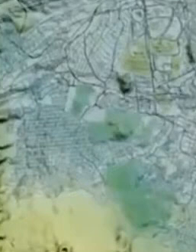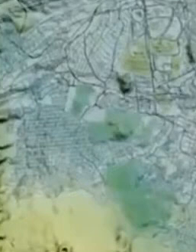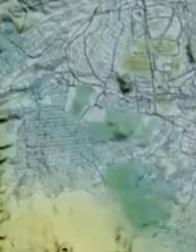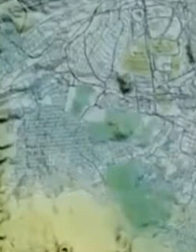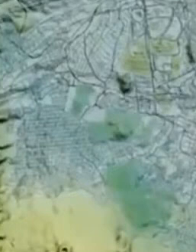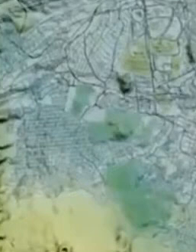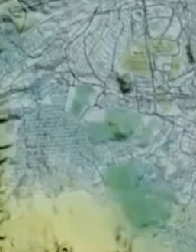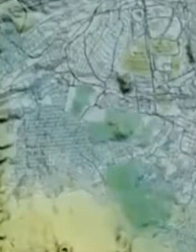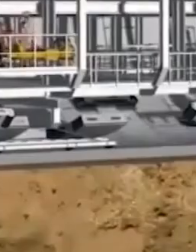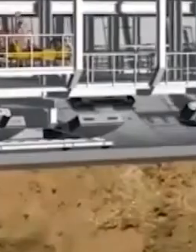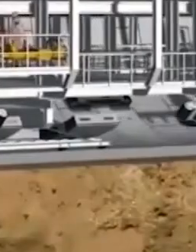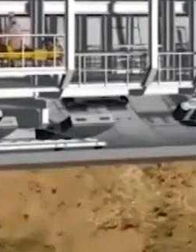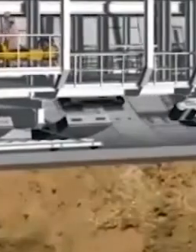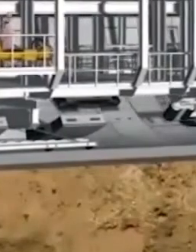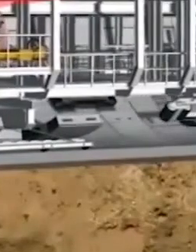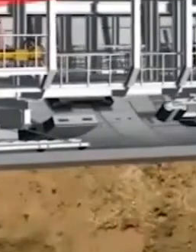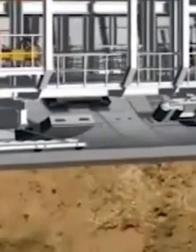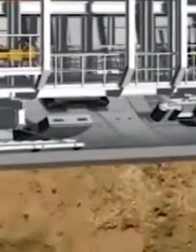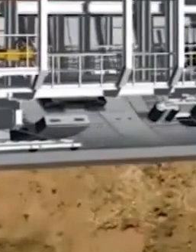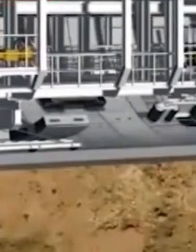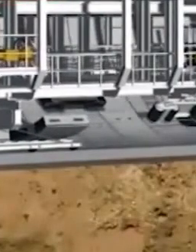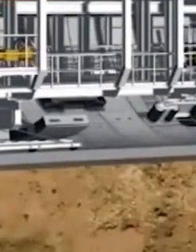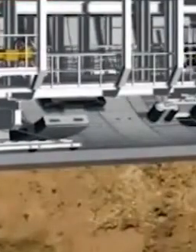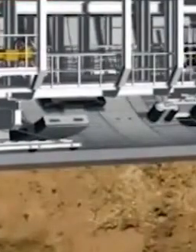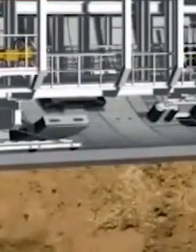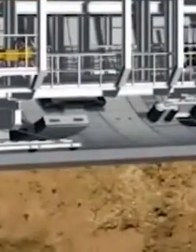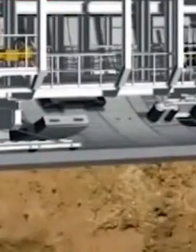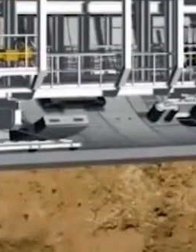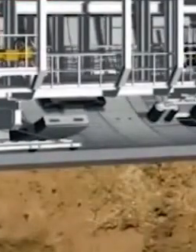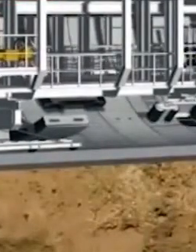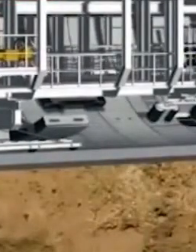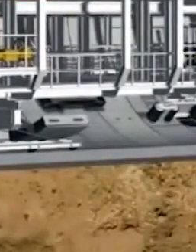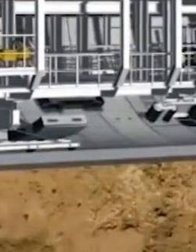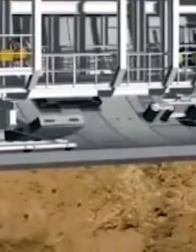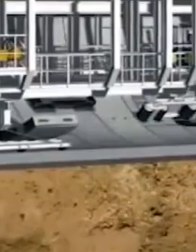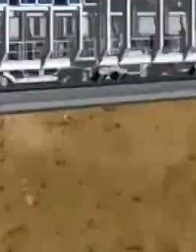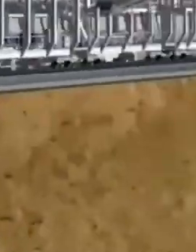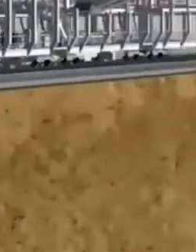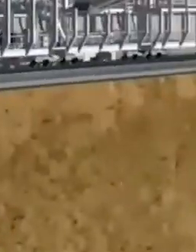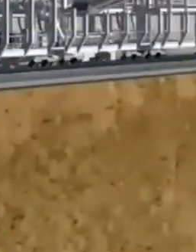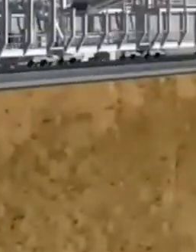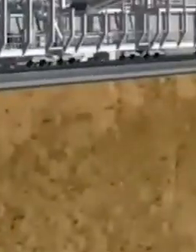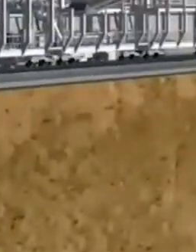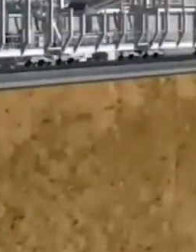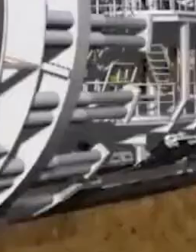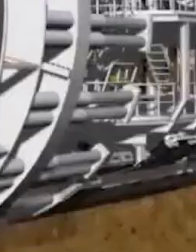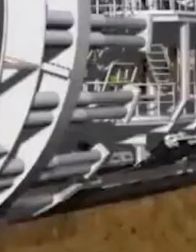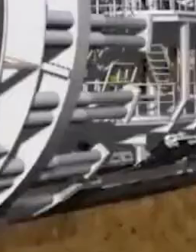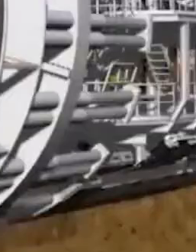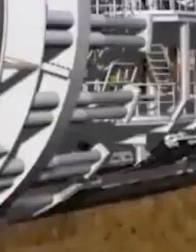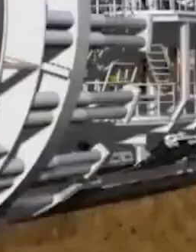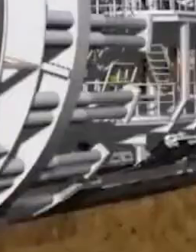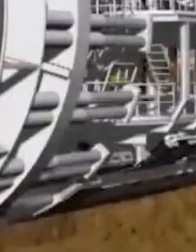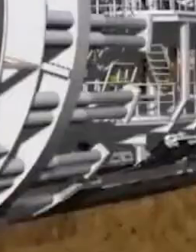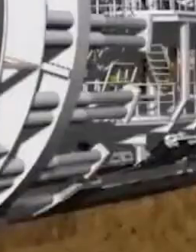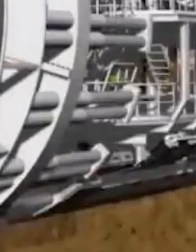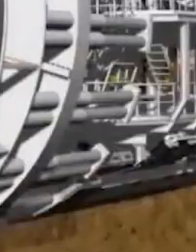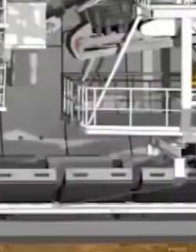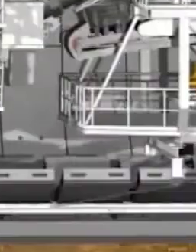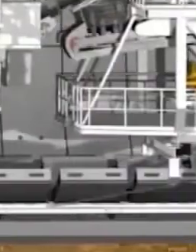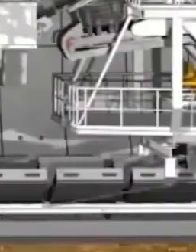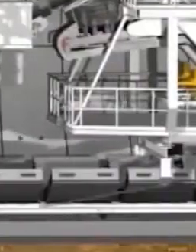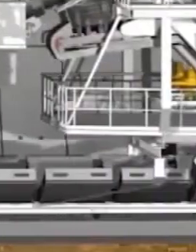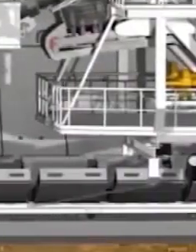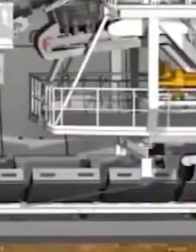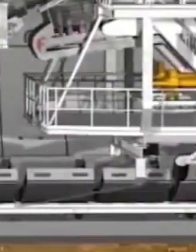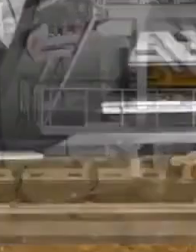fecha, 100%. Bitúnel. Para realizar los trabajos de excavación, se utilizaron 2 tuneladoras tipo TDM